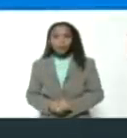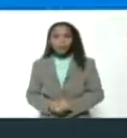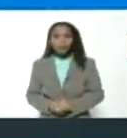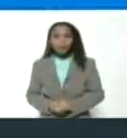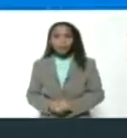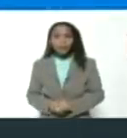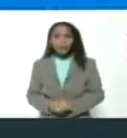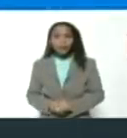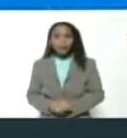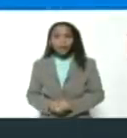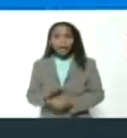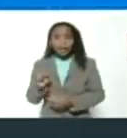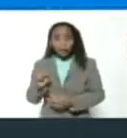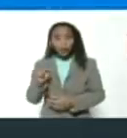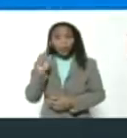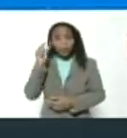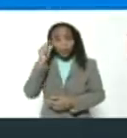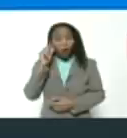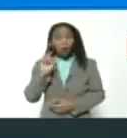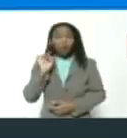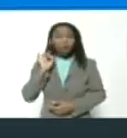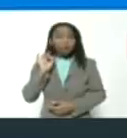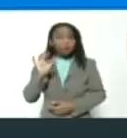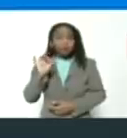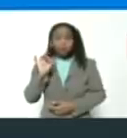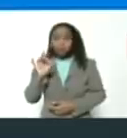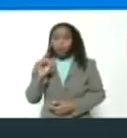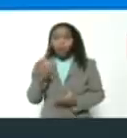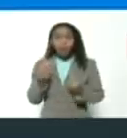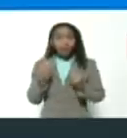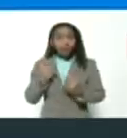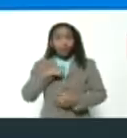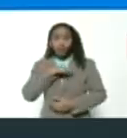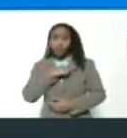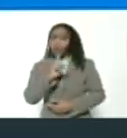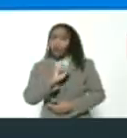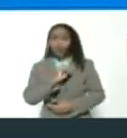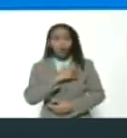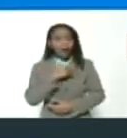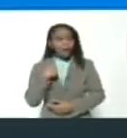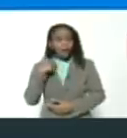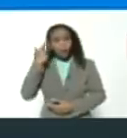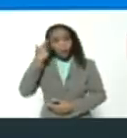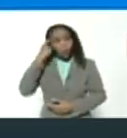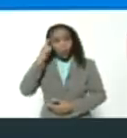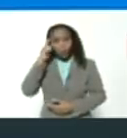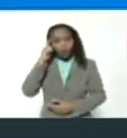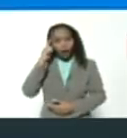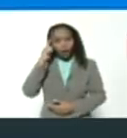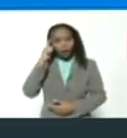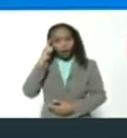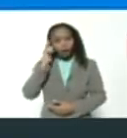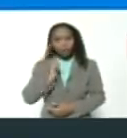ese 2 días de dolor que muchos de nosotros no quisiéramos recordar, muchachos.